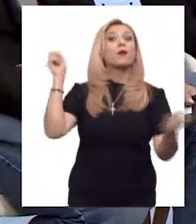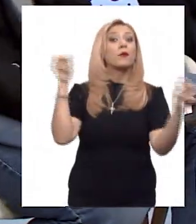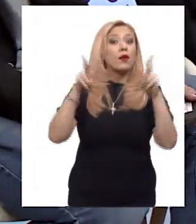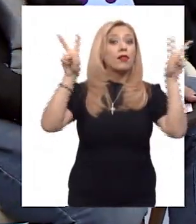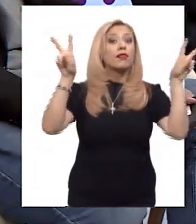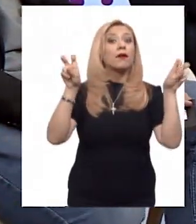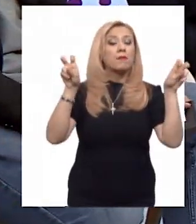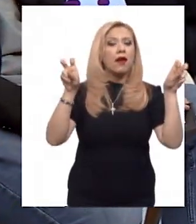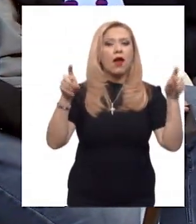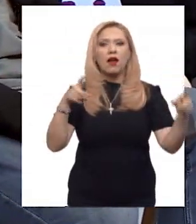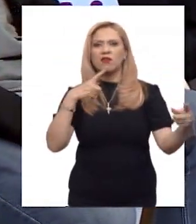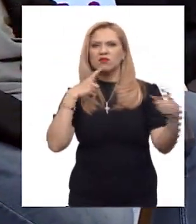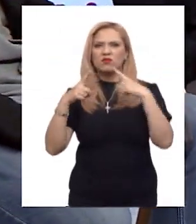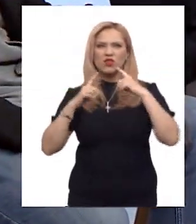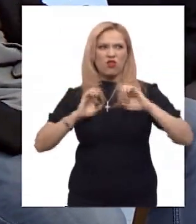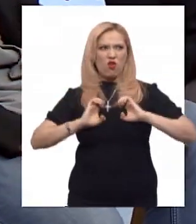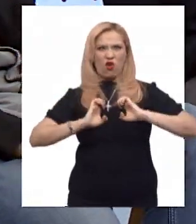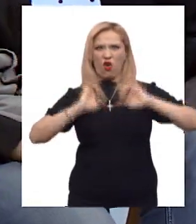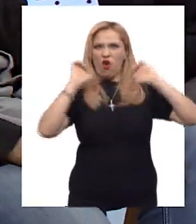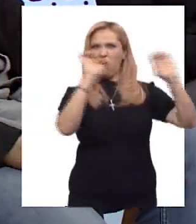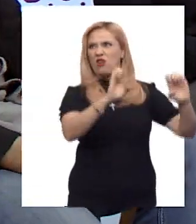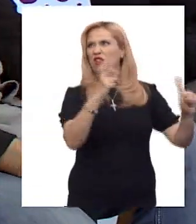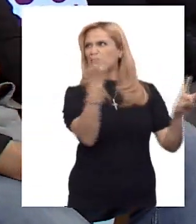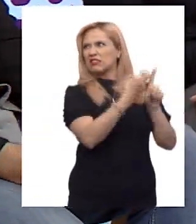tema será discurso de odio, y que nos manden sus